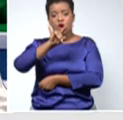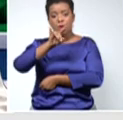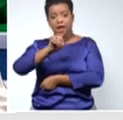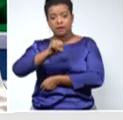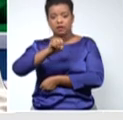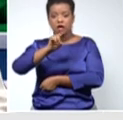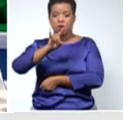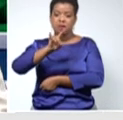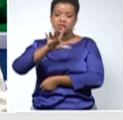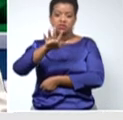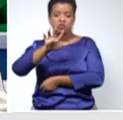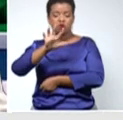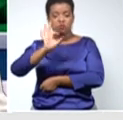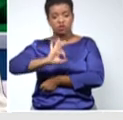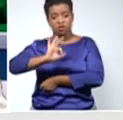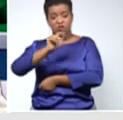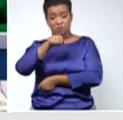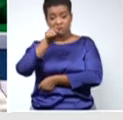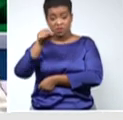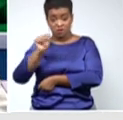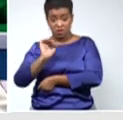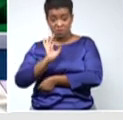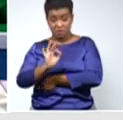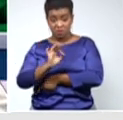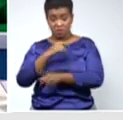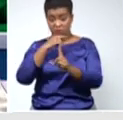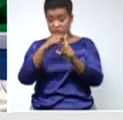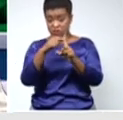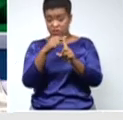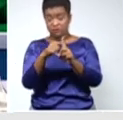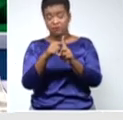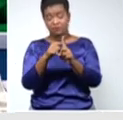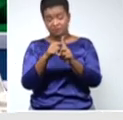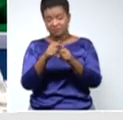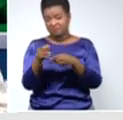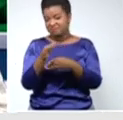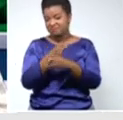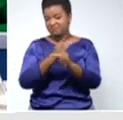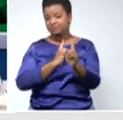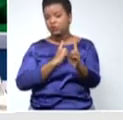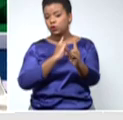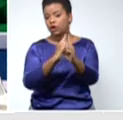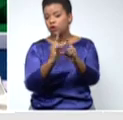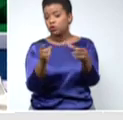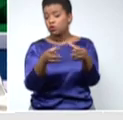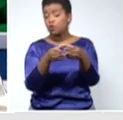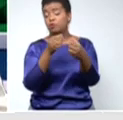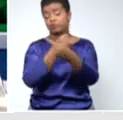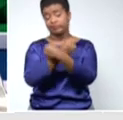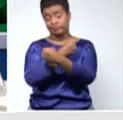95% de los pacientes que se diagnostican pues salen de este grupo de riesgo.